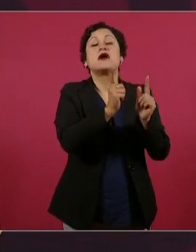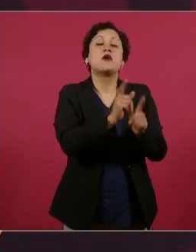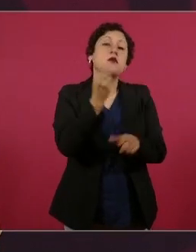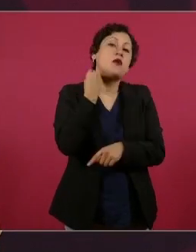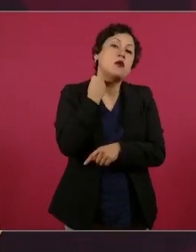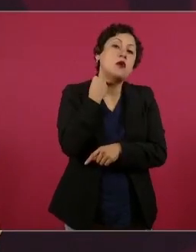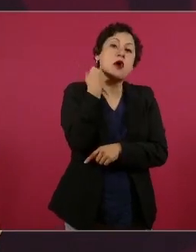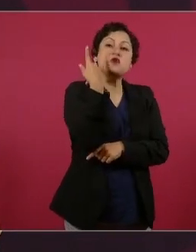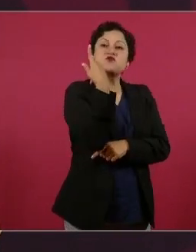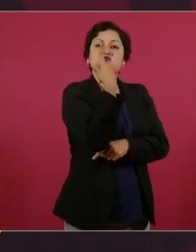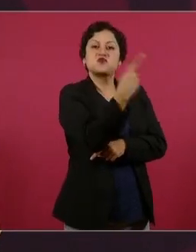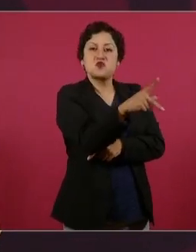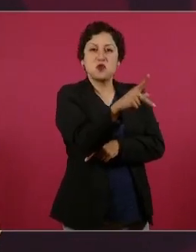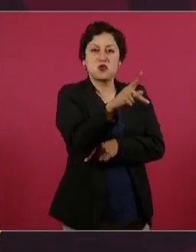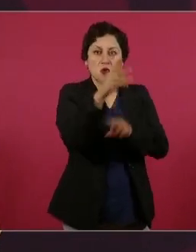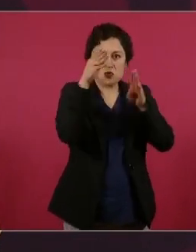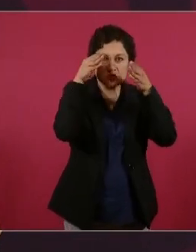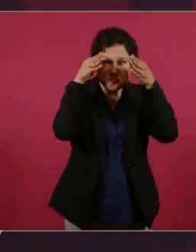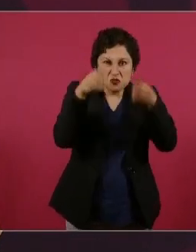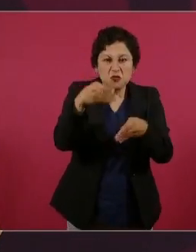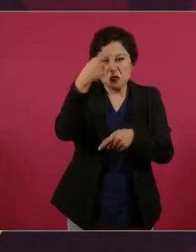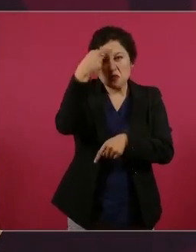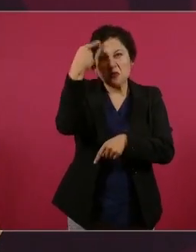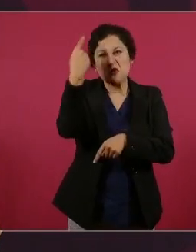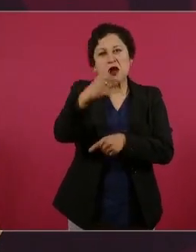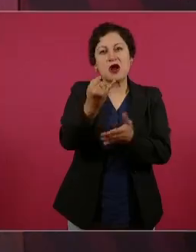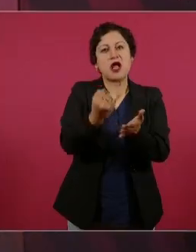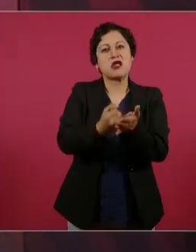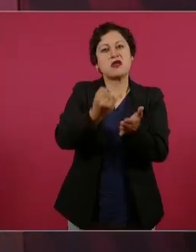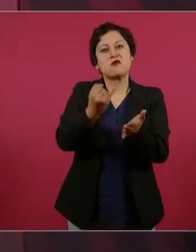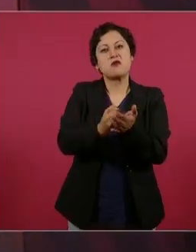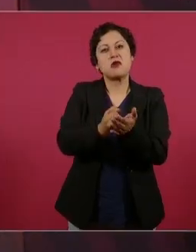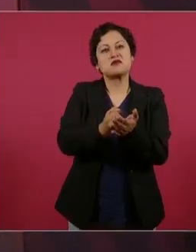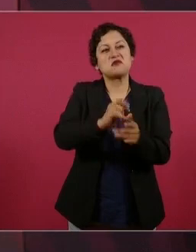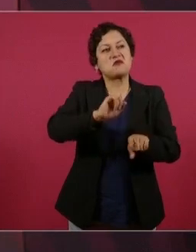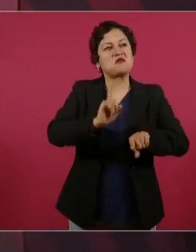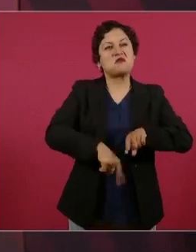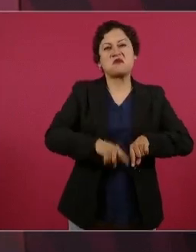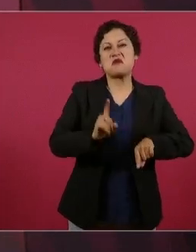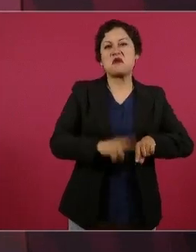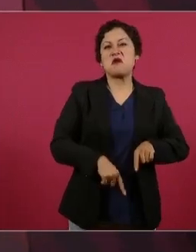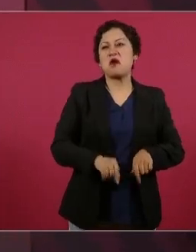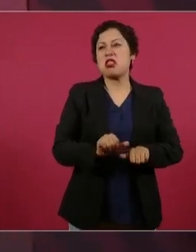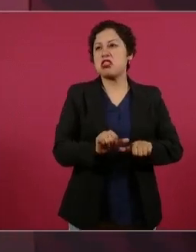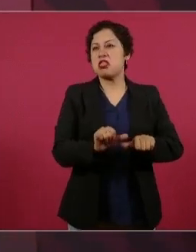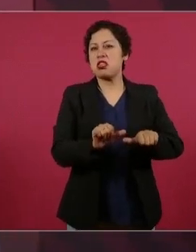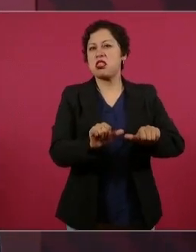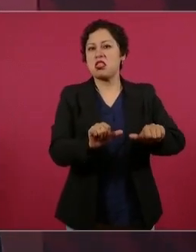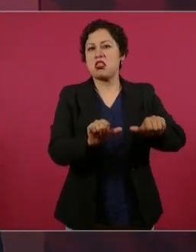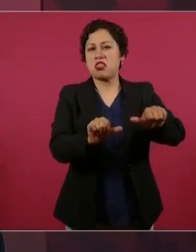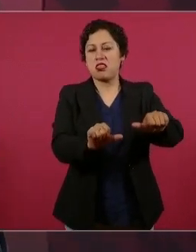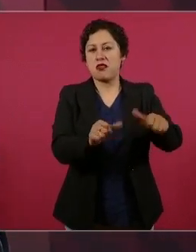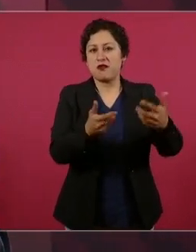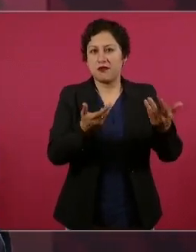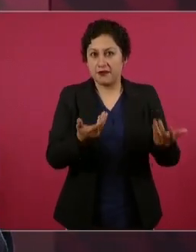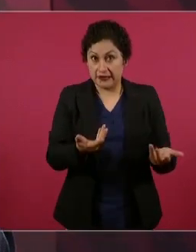especializados en la evasión fiscal, en el fraude fiscal,